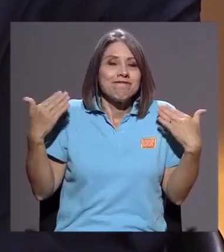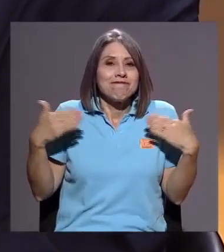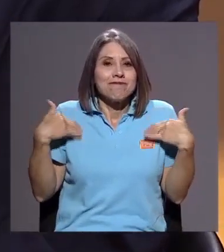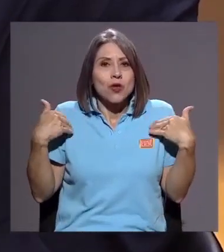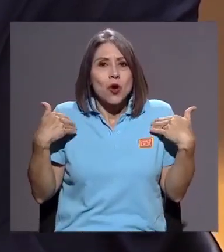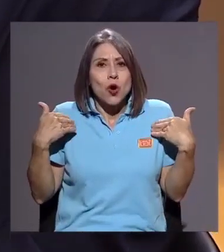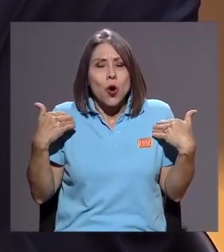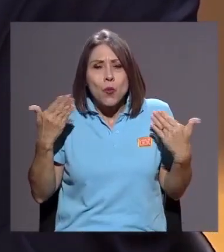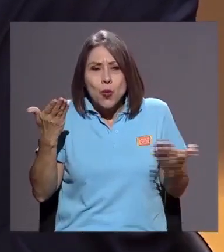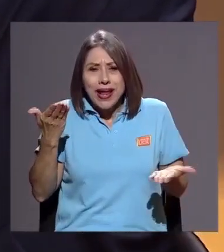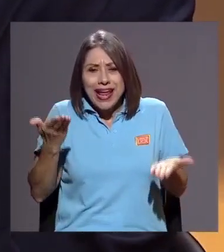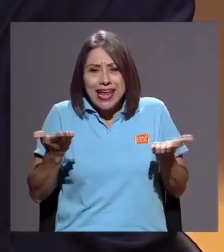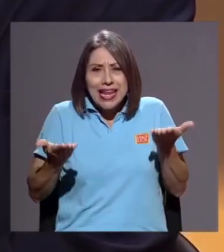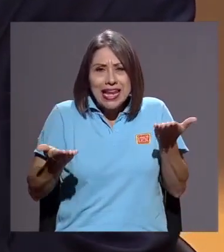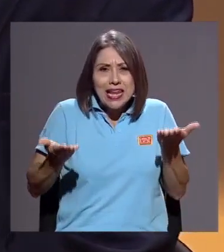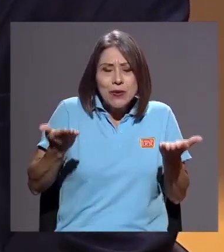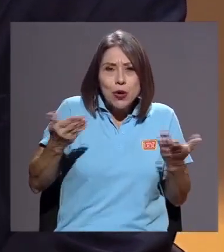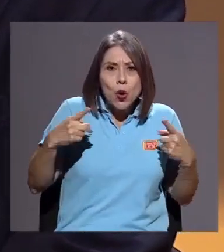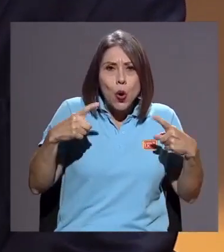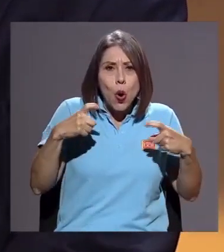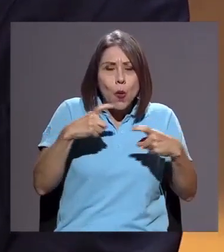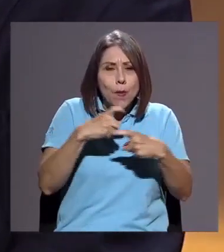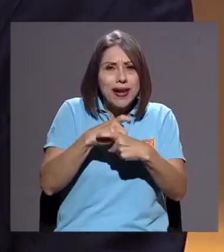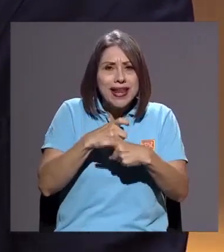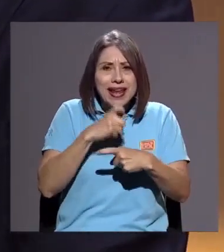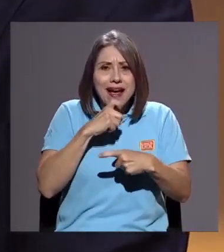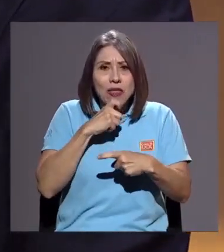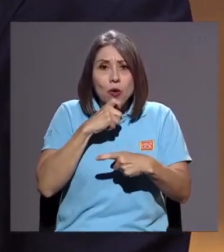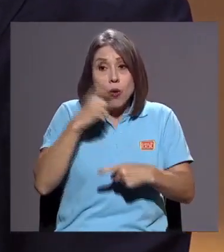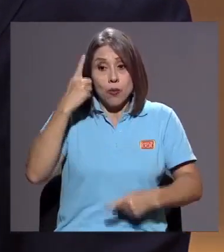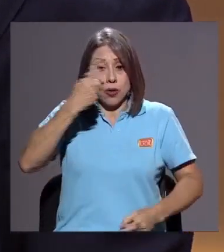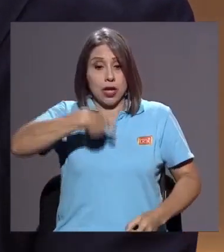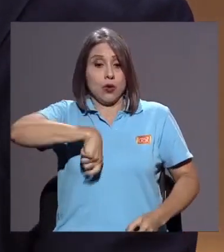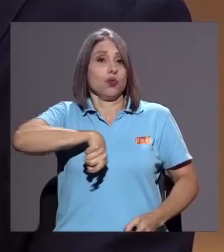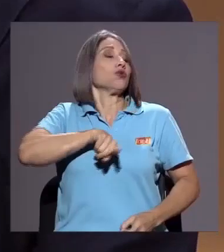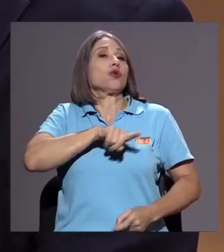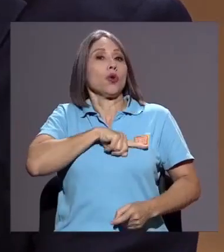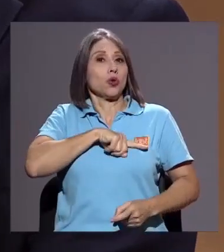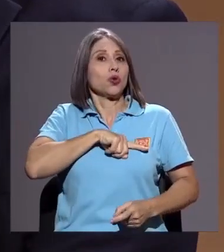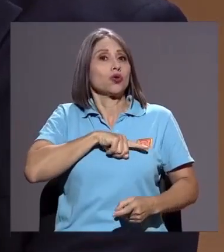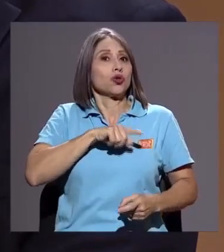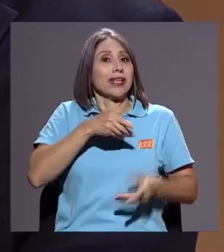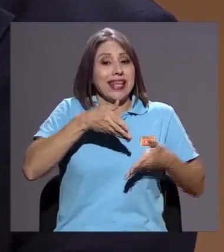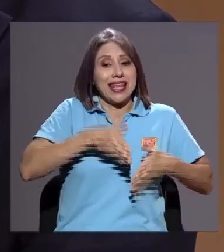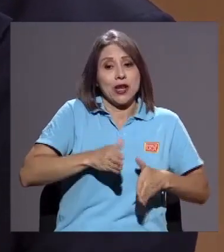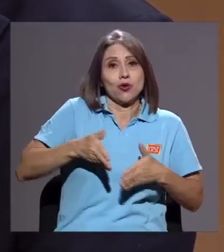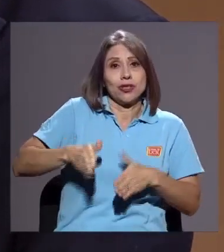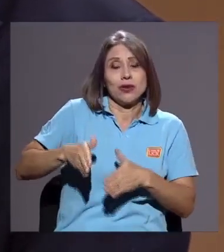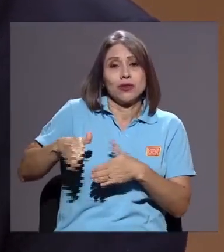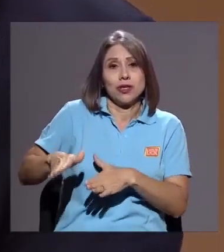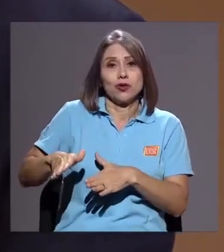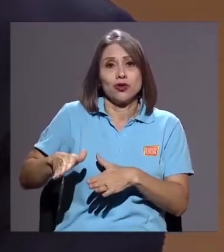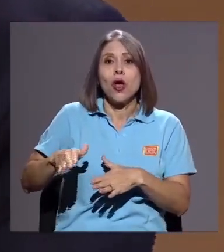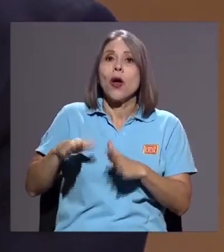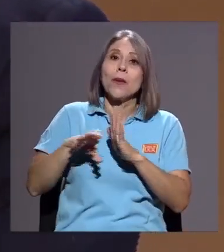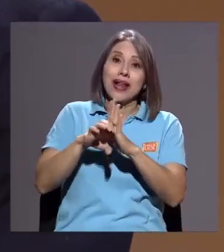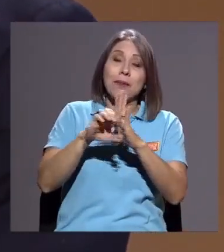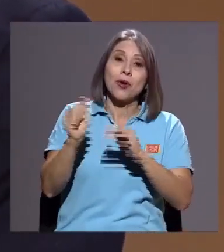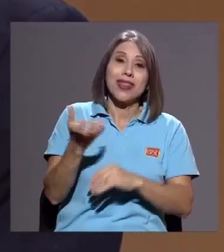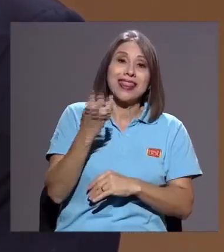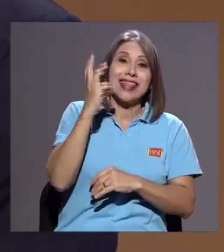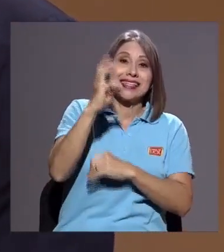muy complicado, ¿eh? No solo hijos que somos 16 años de diferencia entre la